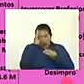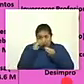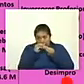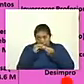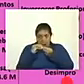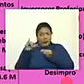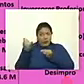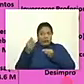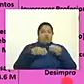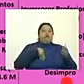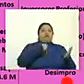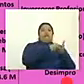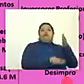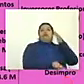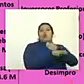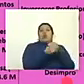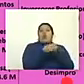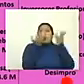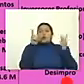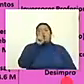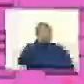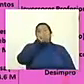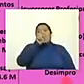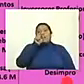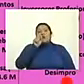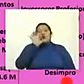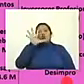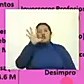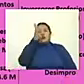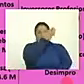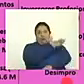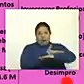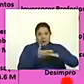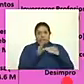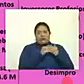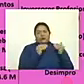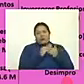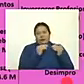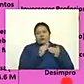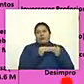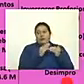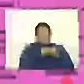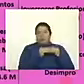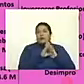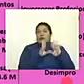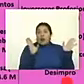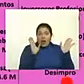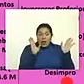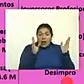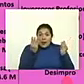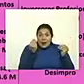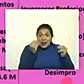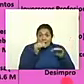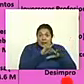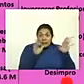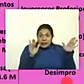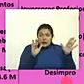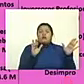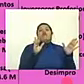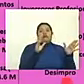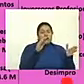acuerdan, 6.5 millones de dólares. Con lo cual consiguen la adjudicación de